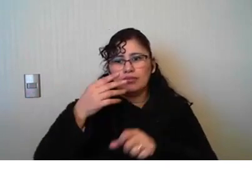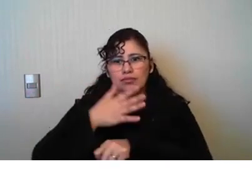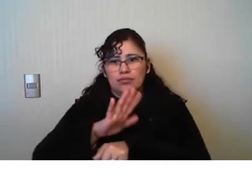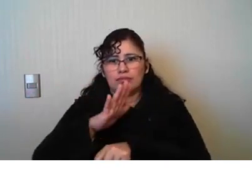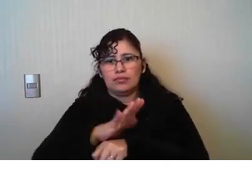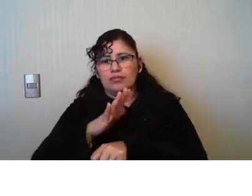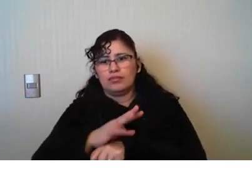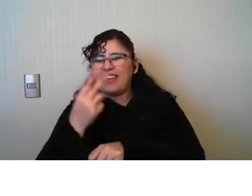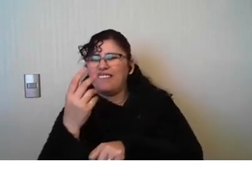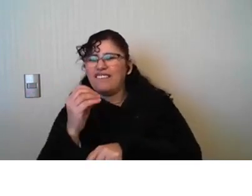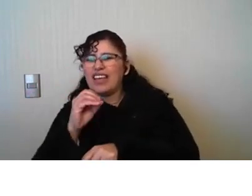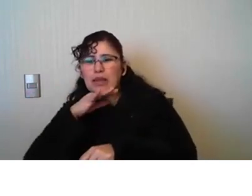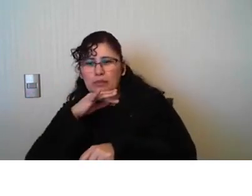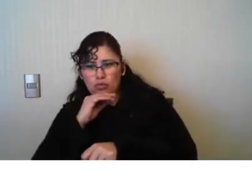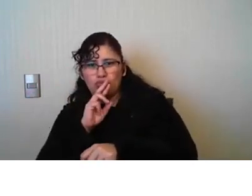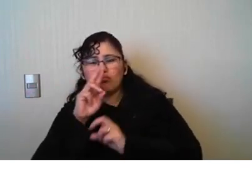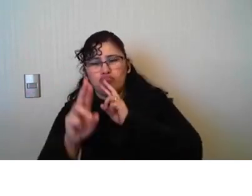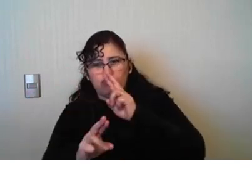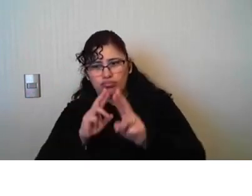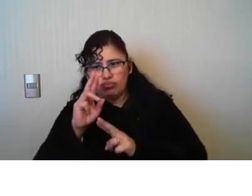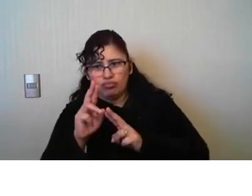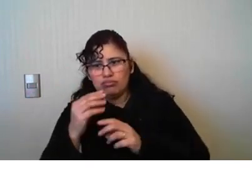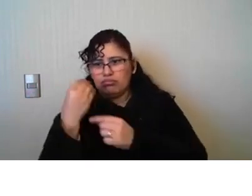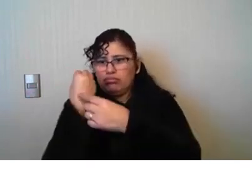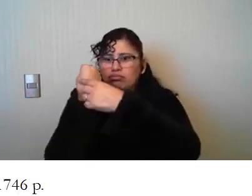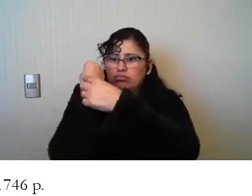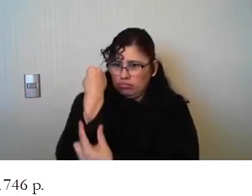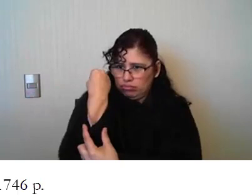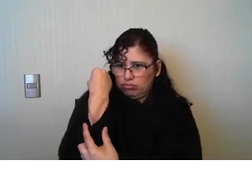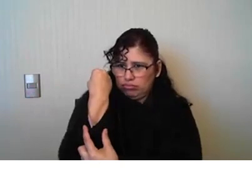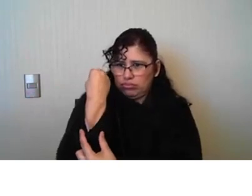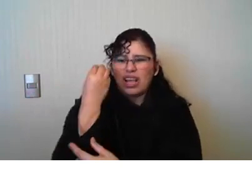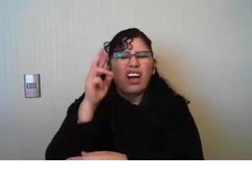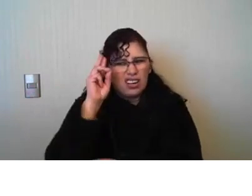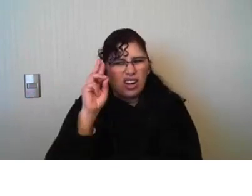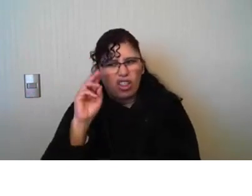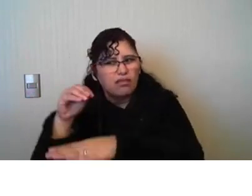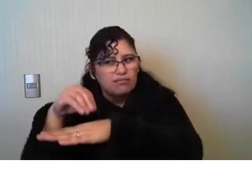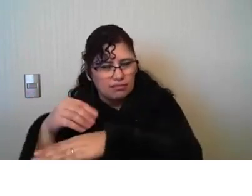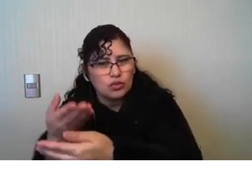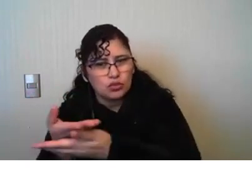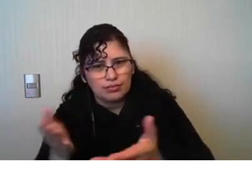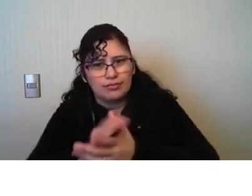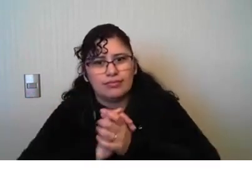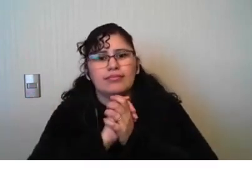20 minutos para responder. Tronco cefálico. Simplemente para recordarles.